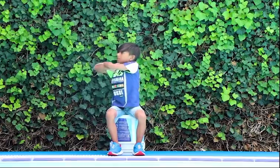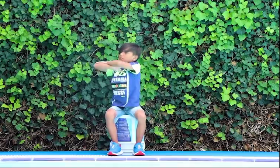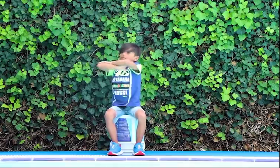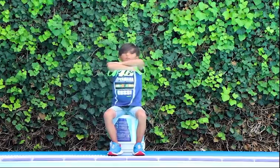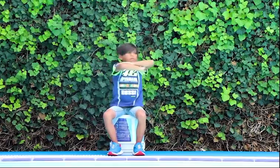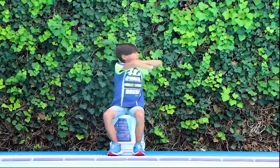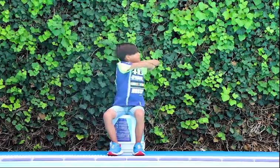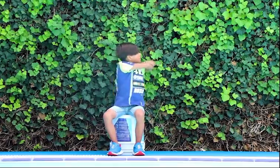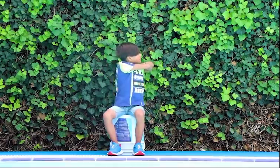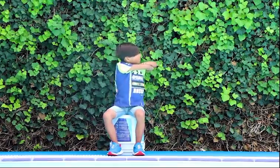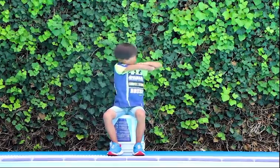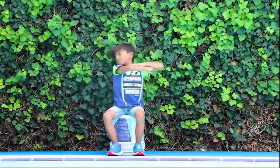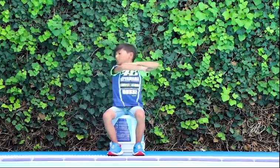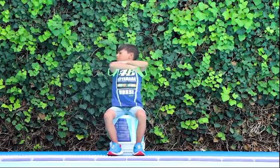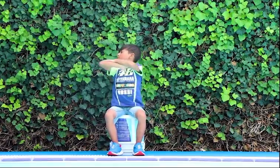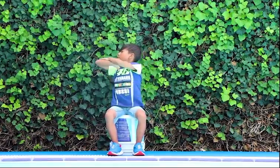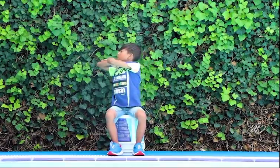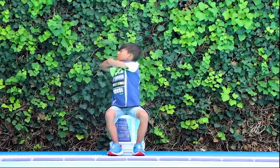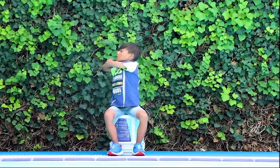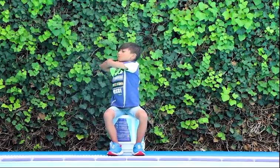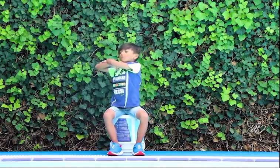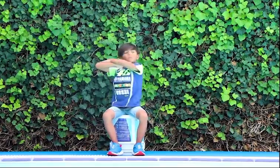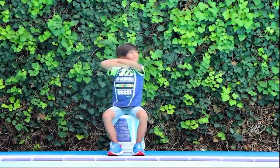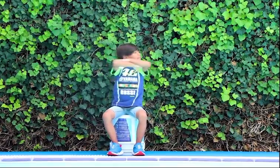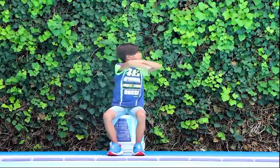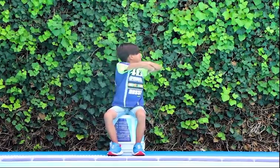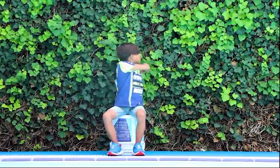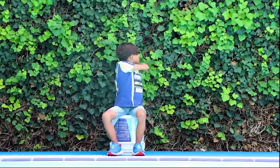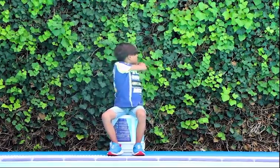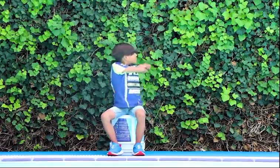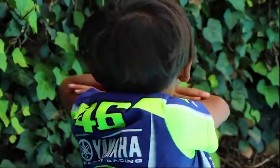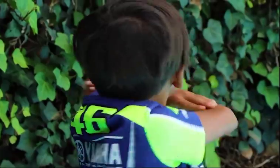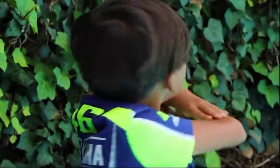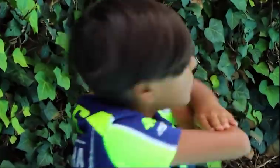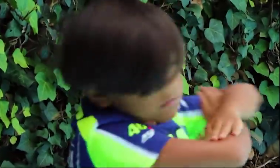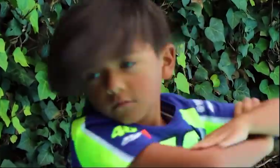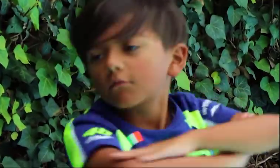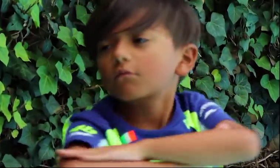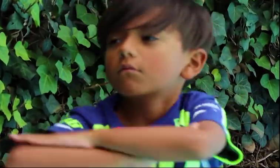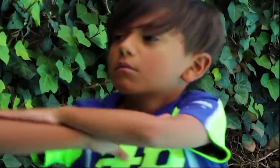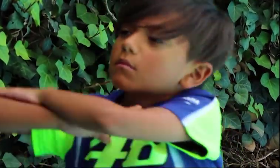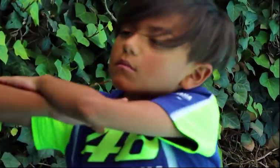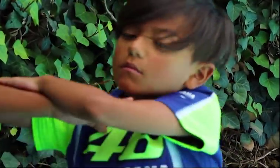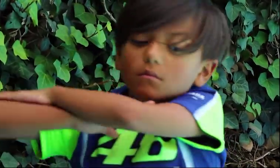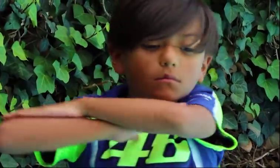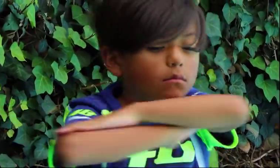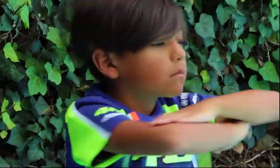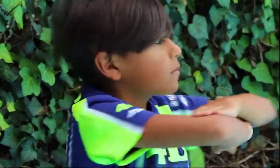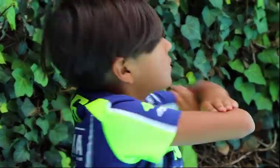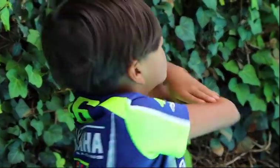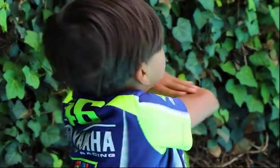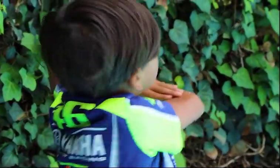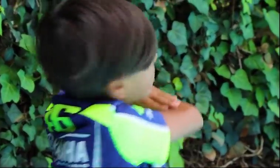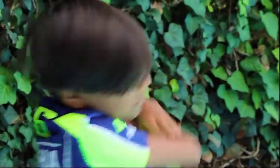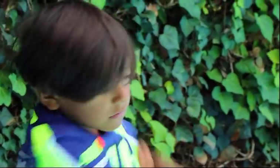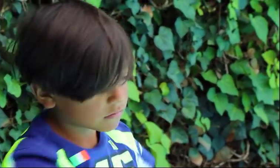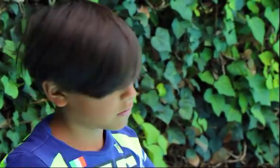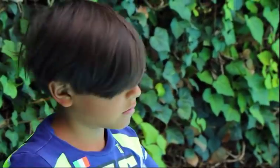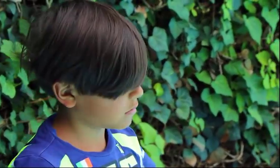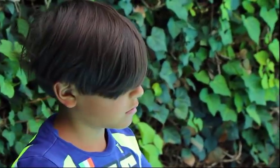la espalda, acompañamos con la cabeza. Muy bien, toda la torsión, bien, una más,